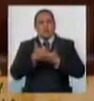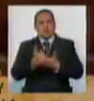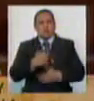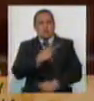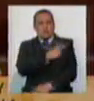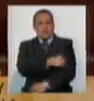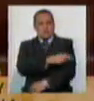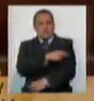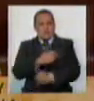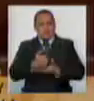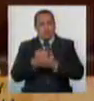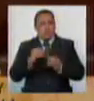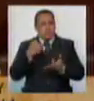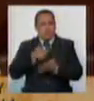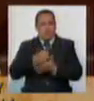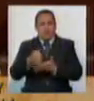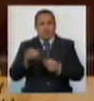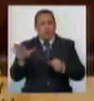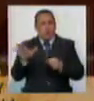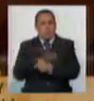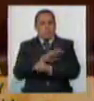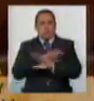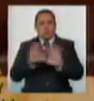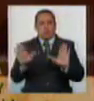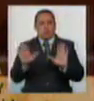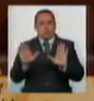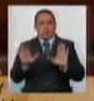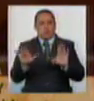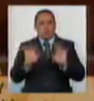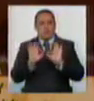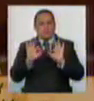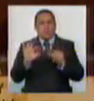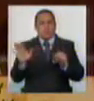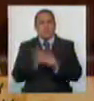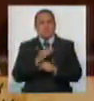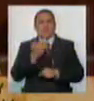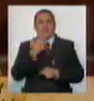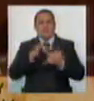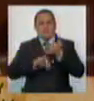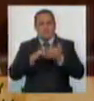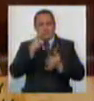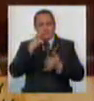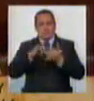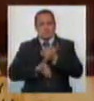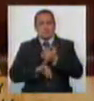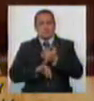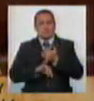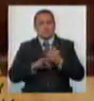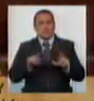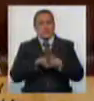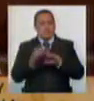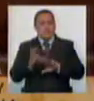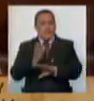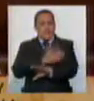hospitalización y operaciones cubiertas totalmente, íntegramente por el SIS.